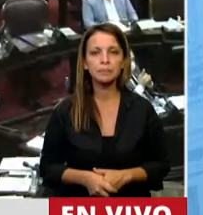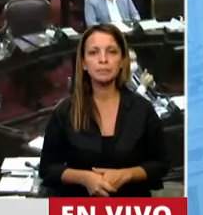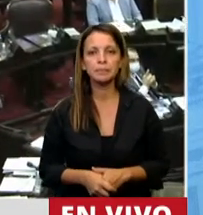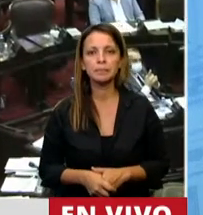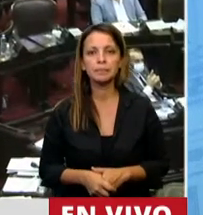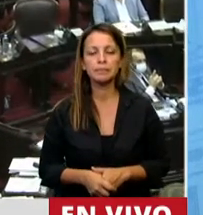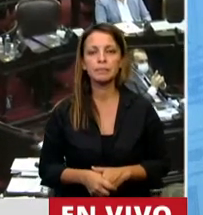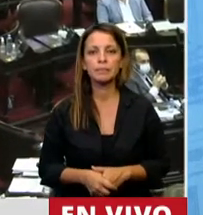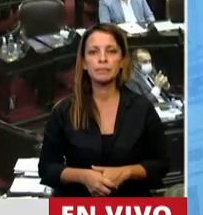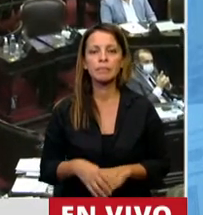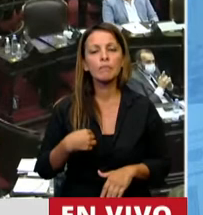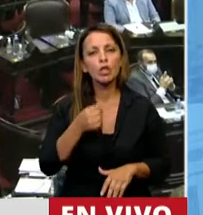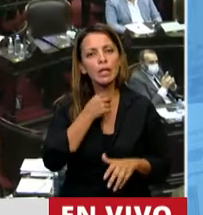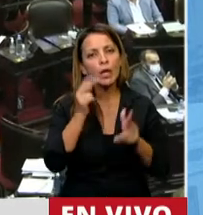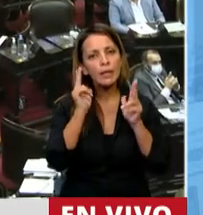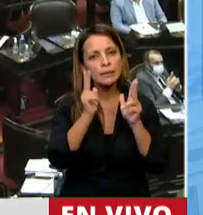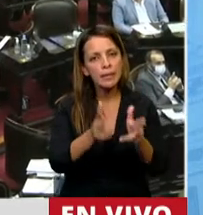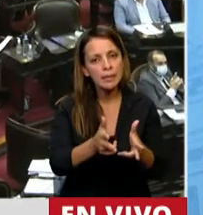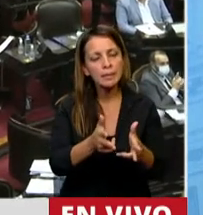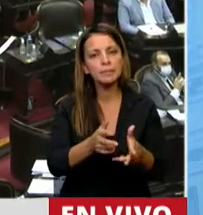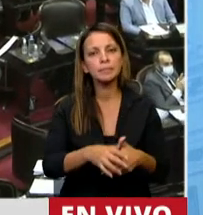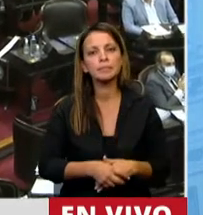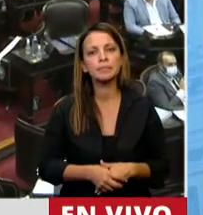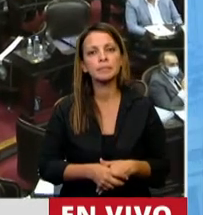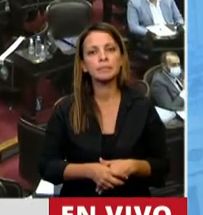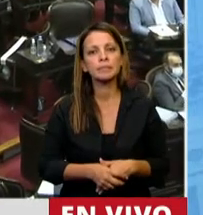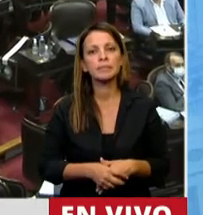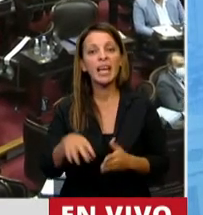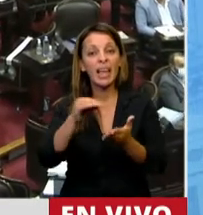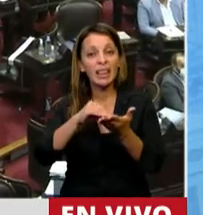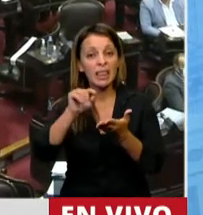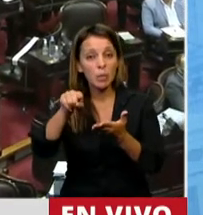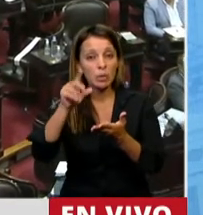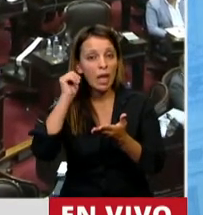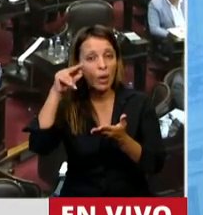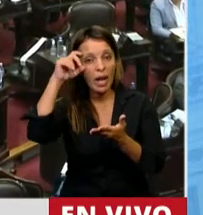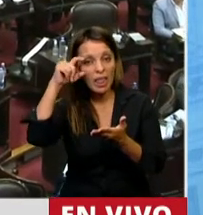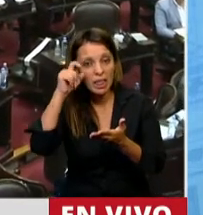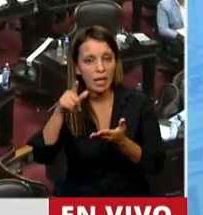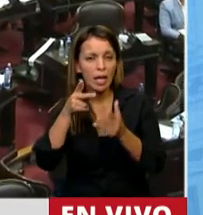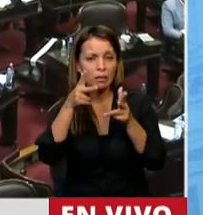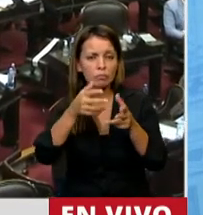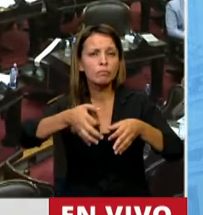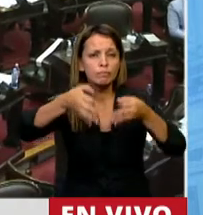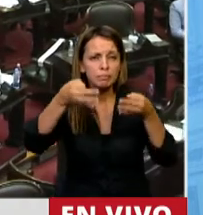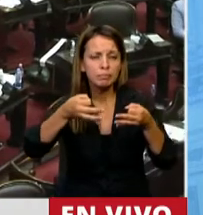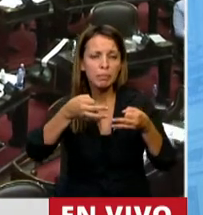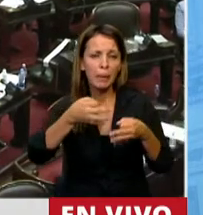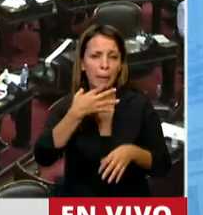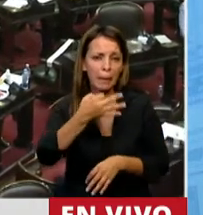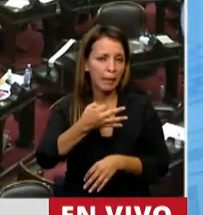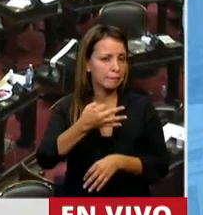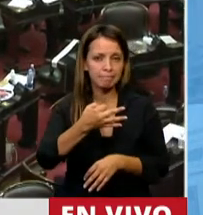Yo quiero decirle, señora presidenta, que el diputado no dice toda la verdad. No dice toda la verdad porque a él